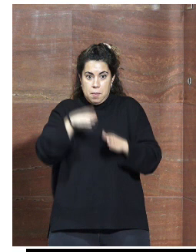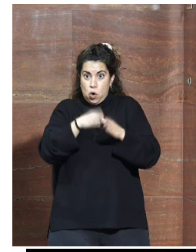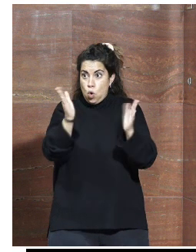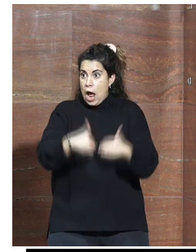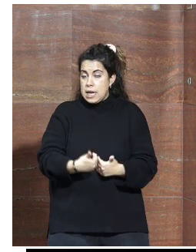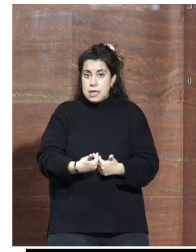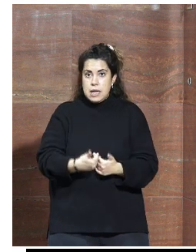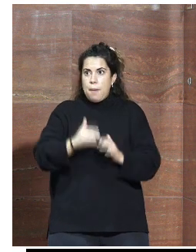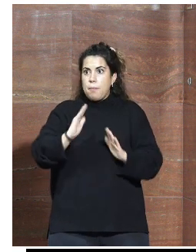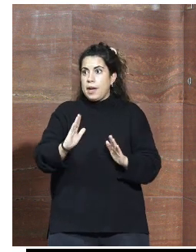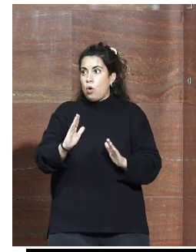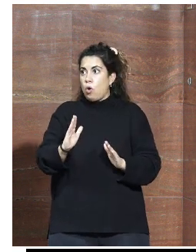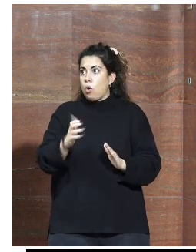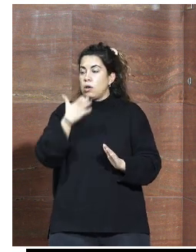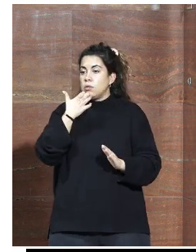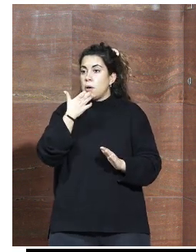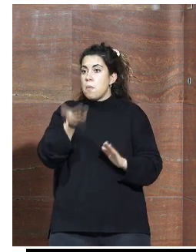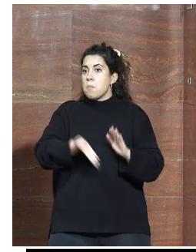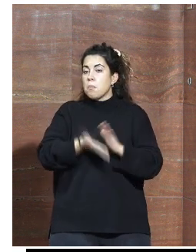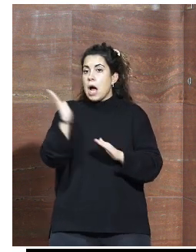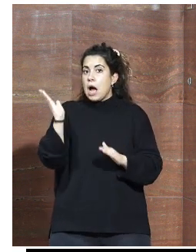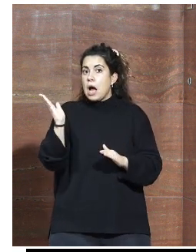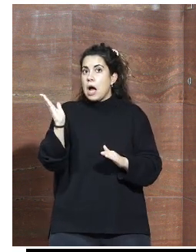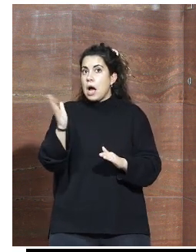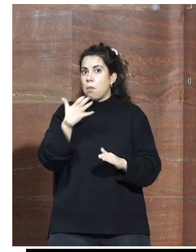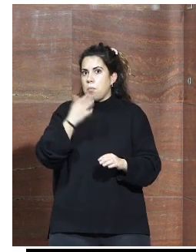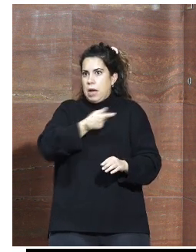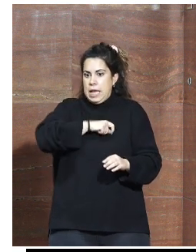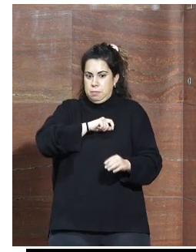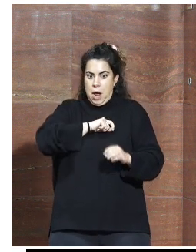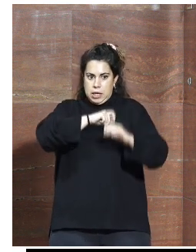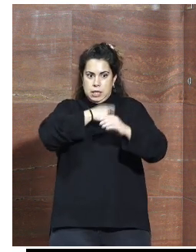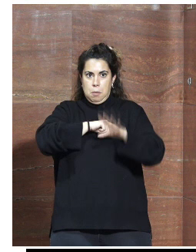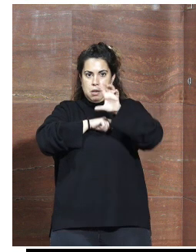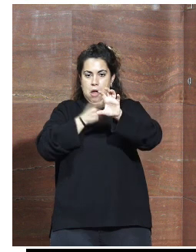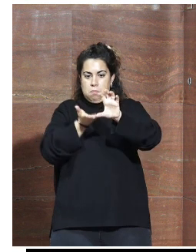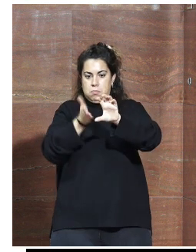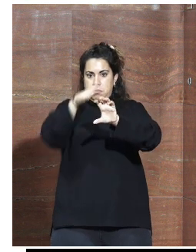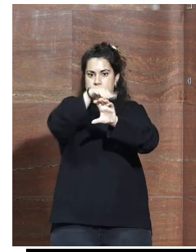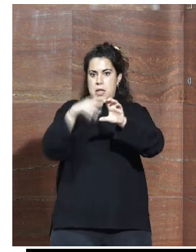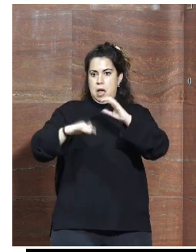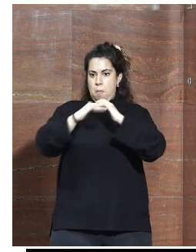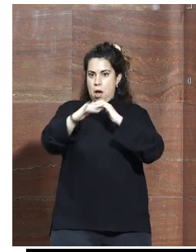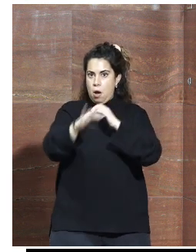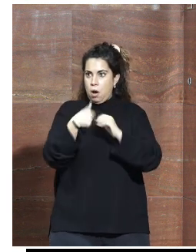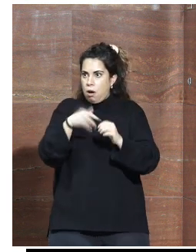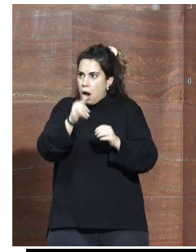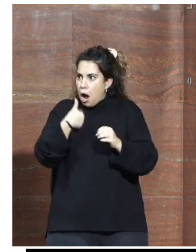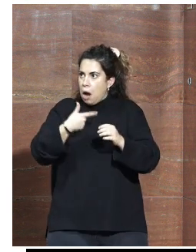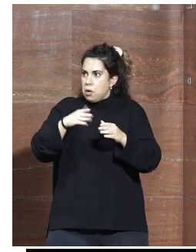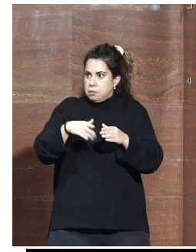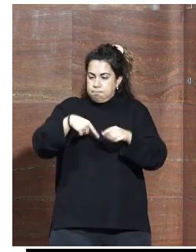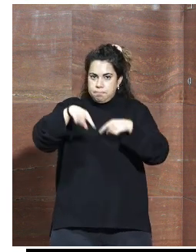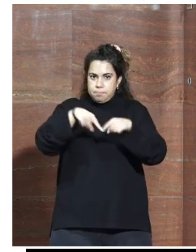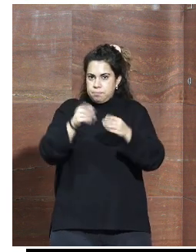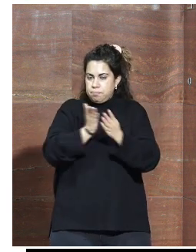pero cuando nos vamos, España está rodeada de costa y hay núcleos muy importantes y nudos de transporte